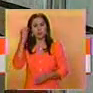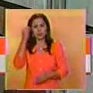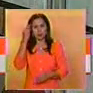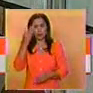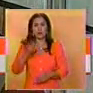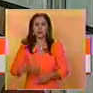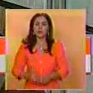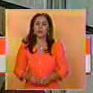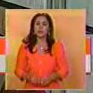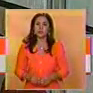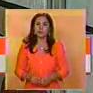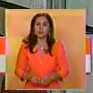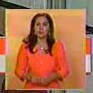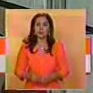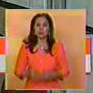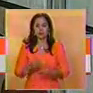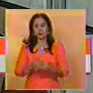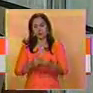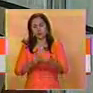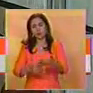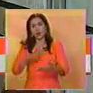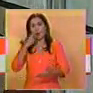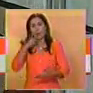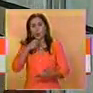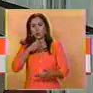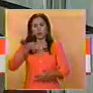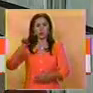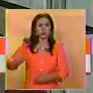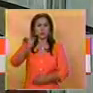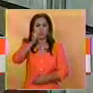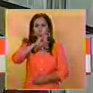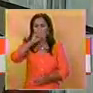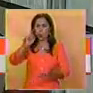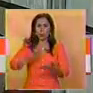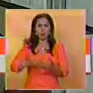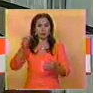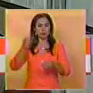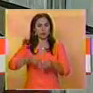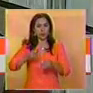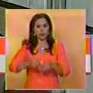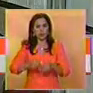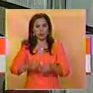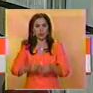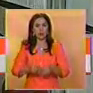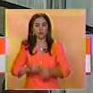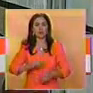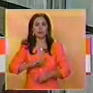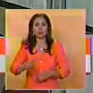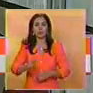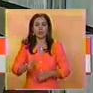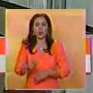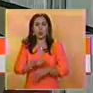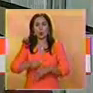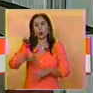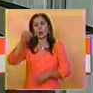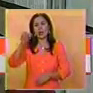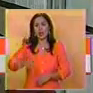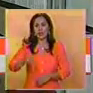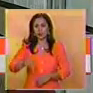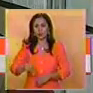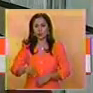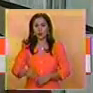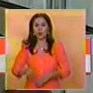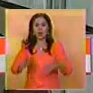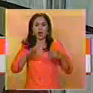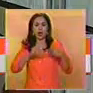considerando que dentro de la política de plena soberanía petrolera formulada por el Ejecutivo Nacional, se